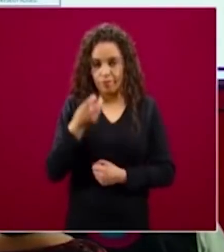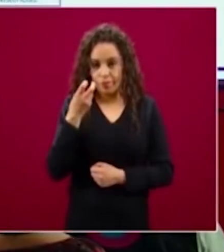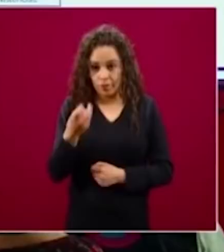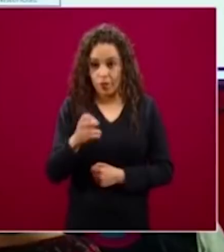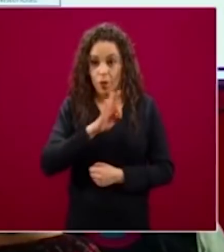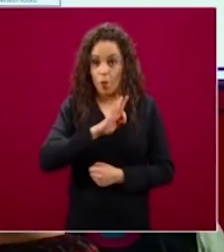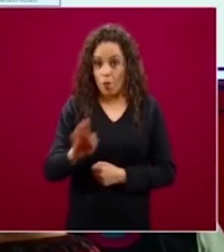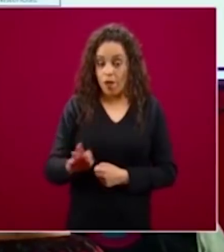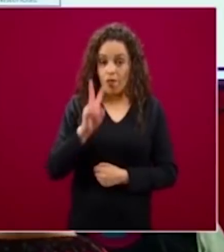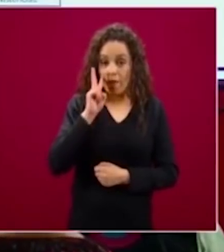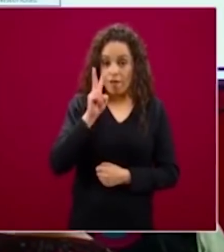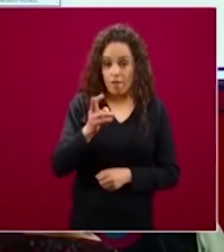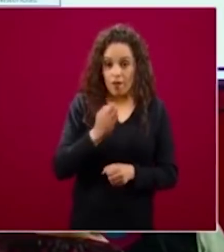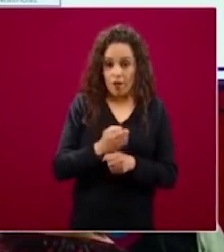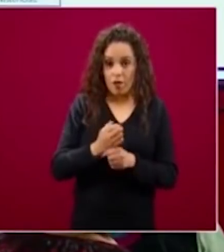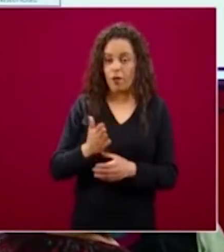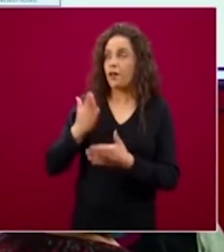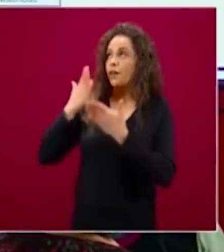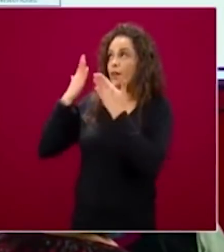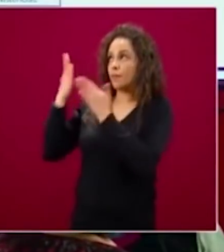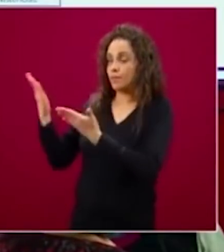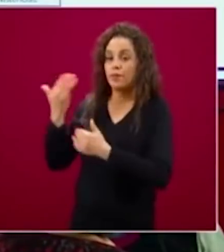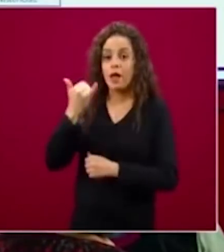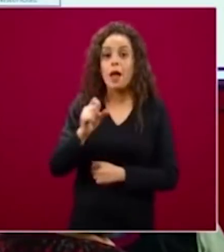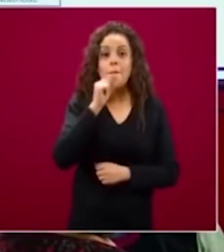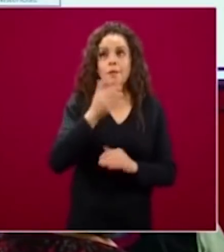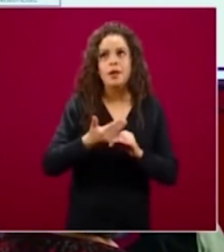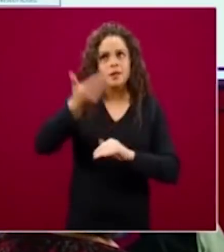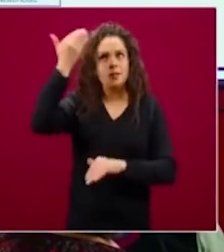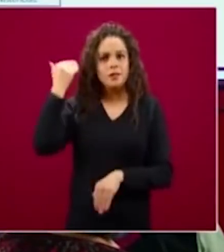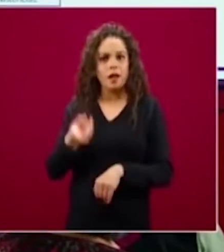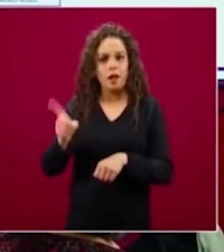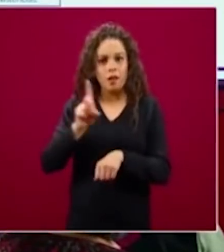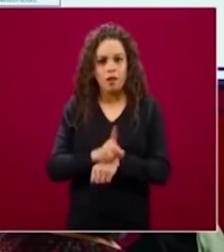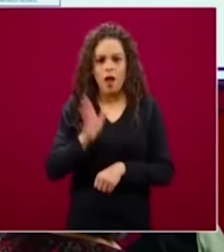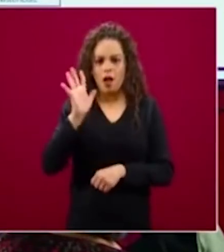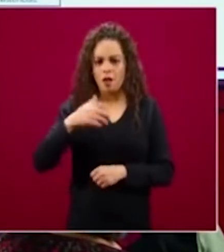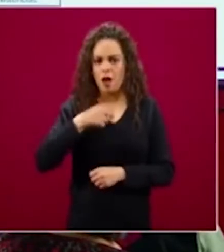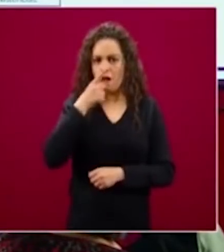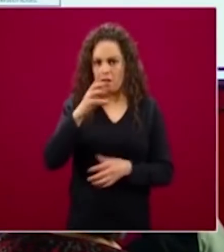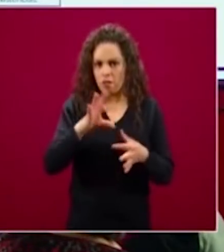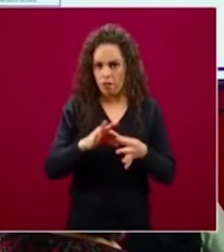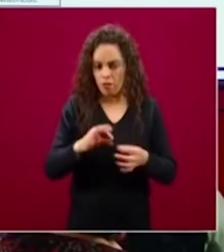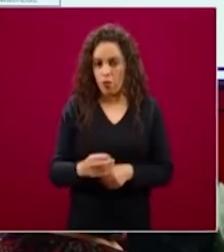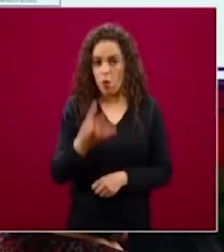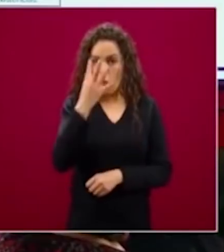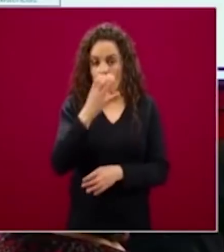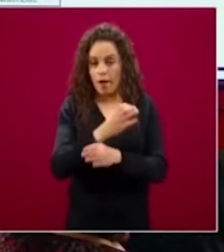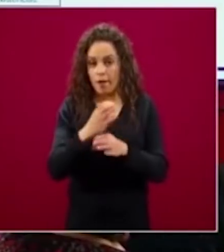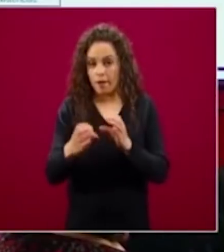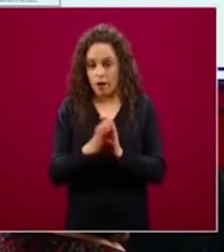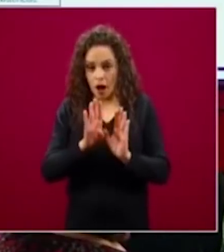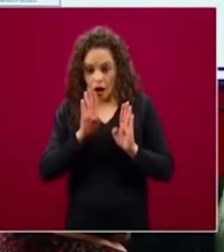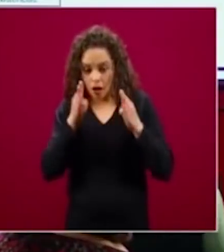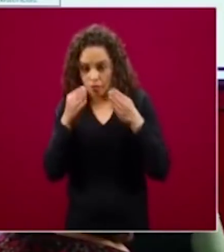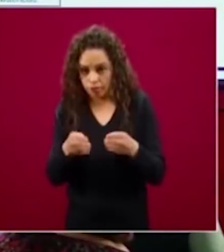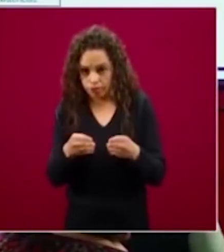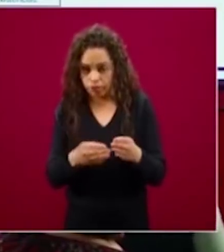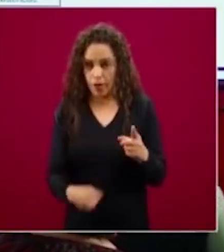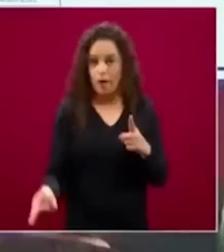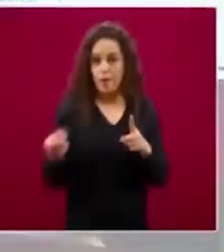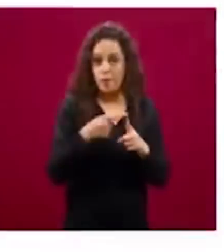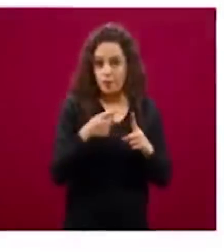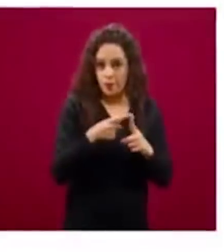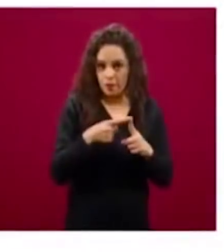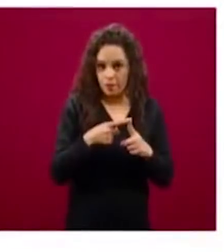ver, y ese día también fue de mención y se vuelve a enmarcar, consta de 4 objetivos específicos. El primer